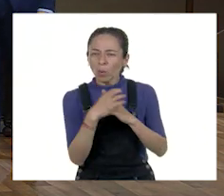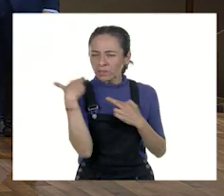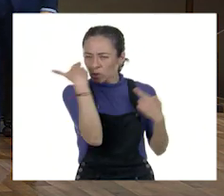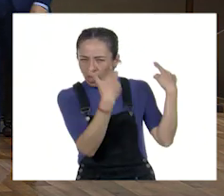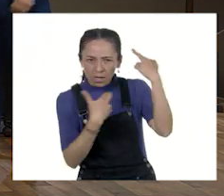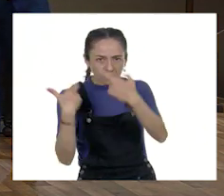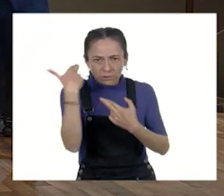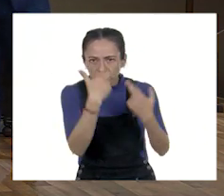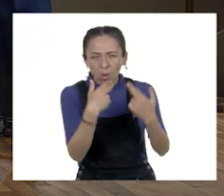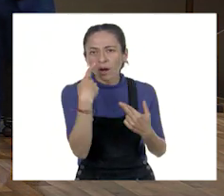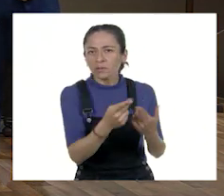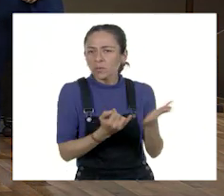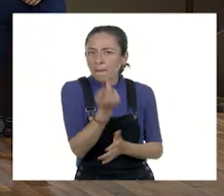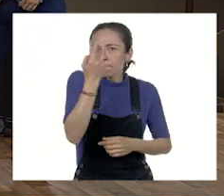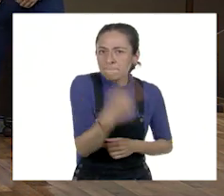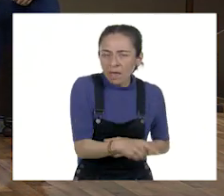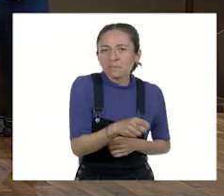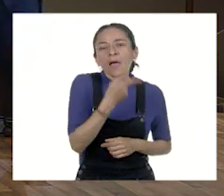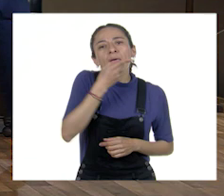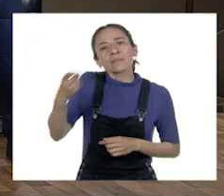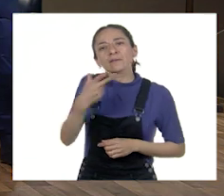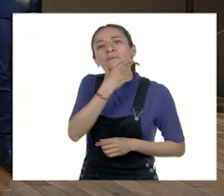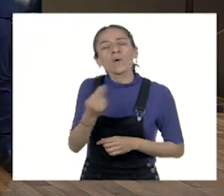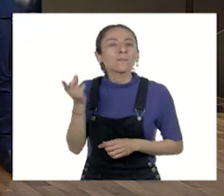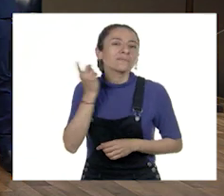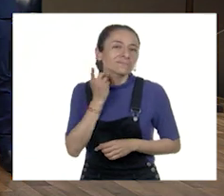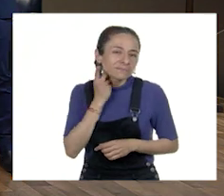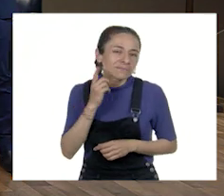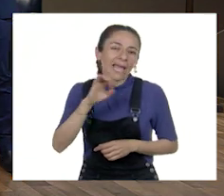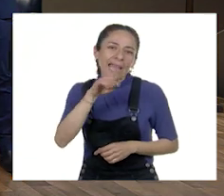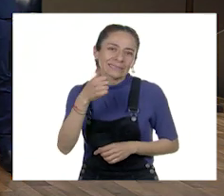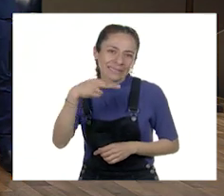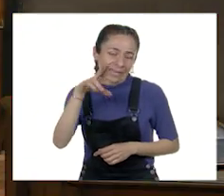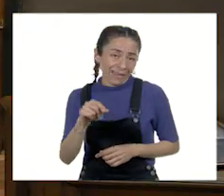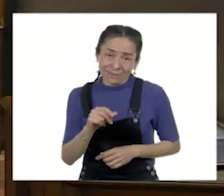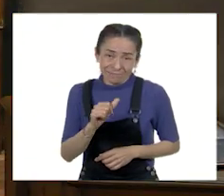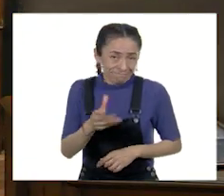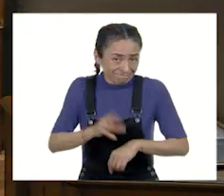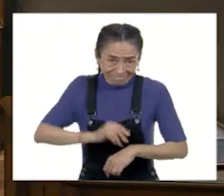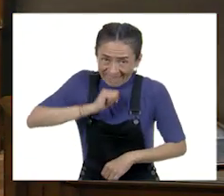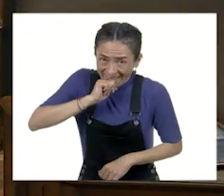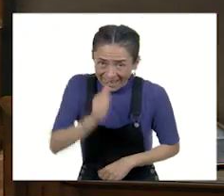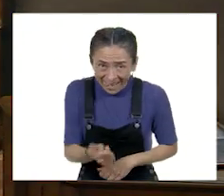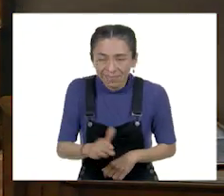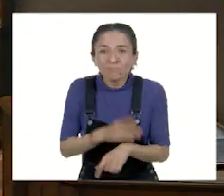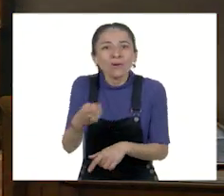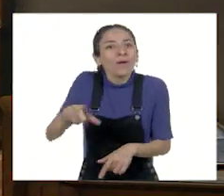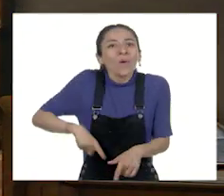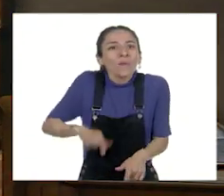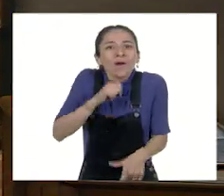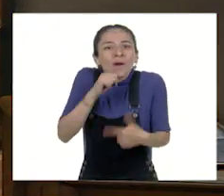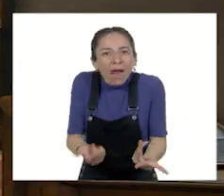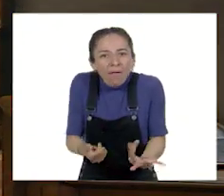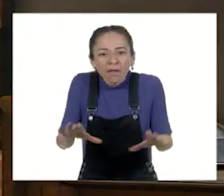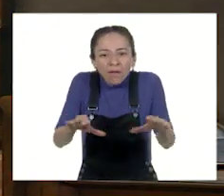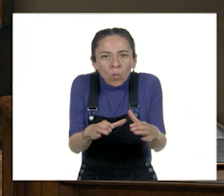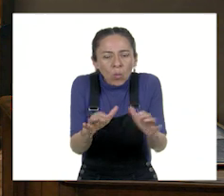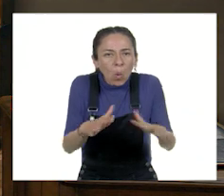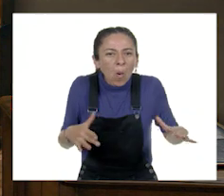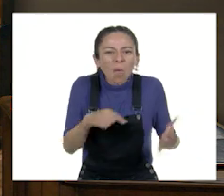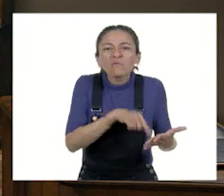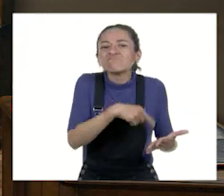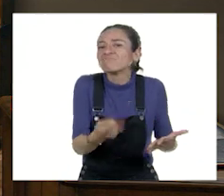a Ezquerro ser diputado por haber servido al gobierno de la Convención. Y presenta otro